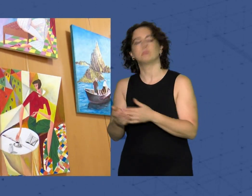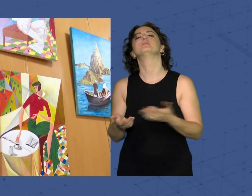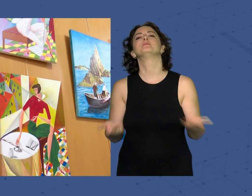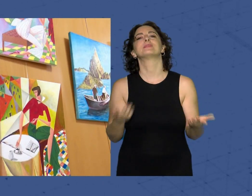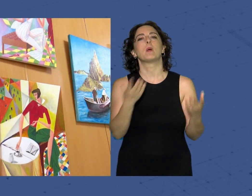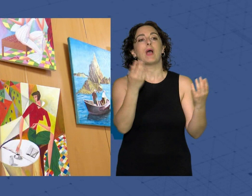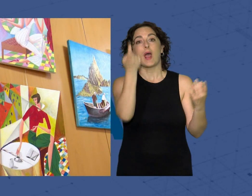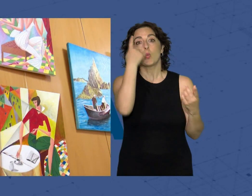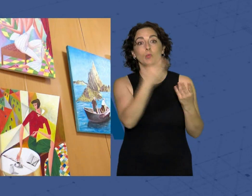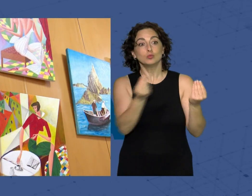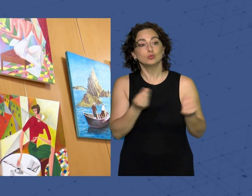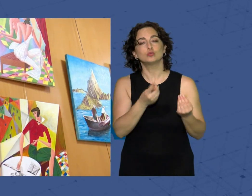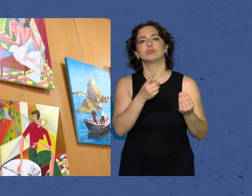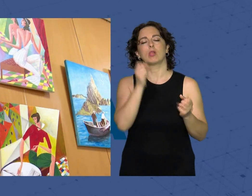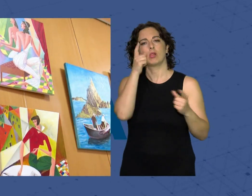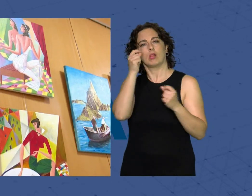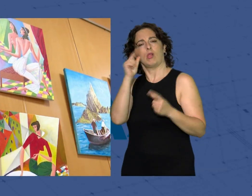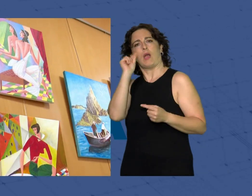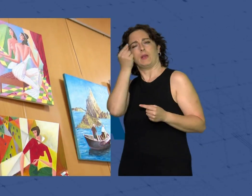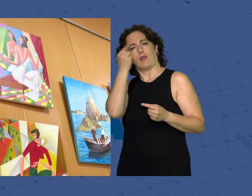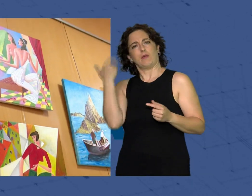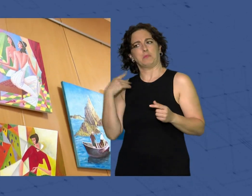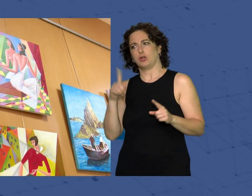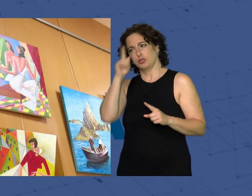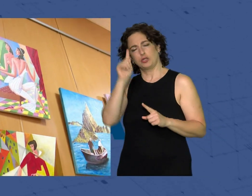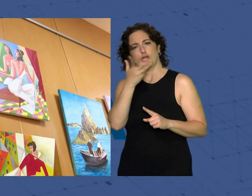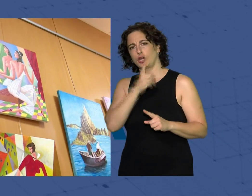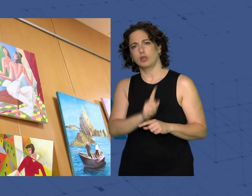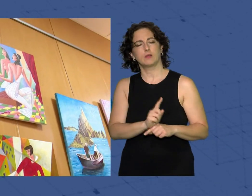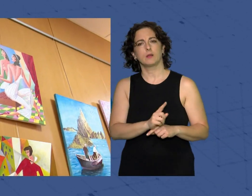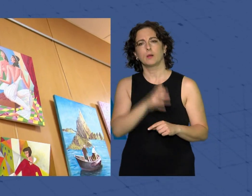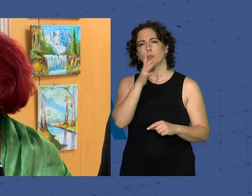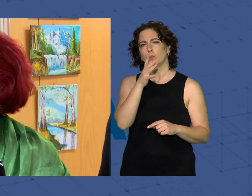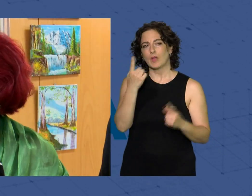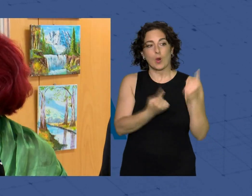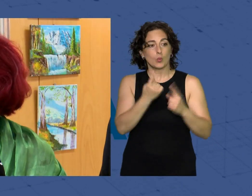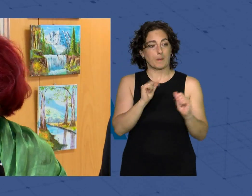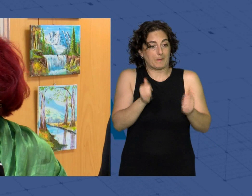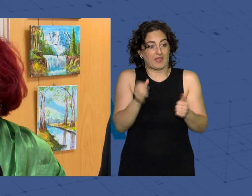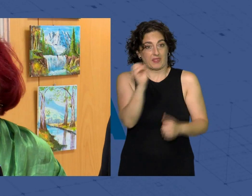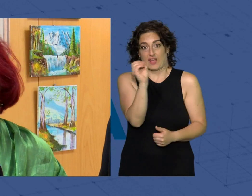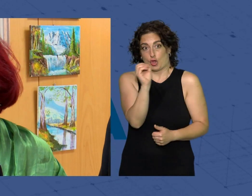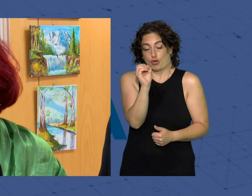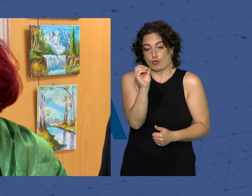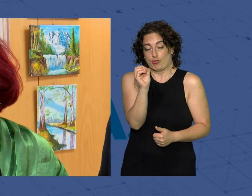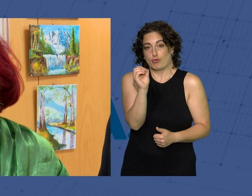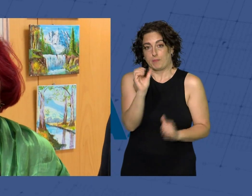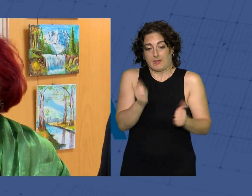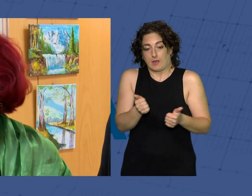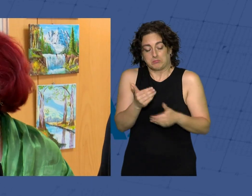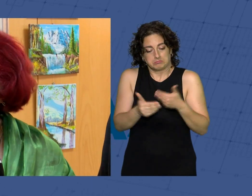estos alumnos han descubierto habilidades hasta ahora desconocidas porque algunos han empezado de cero y tenían